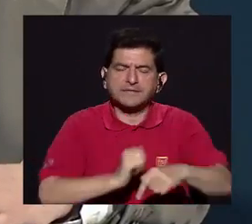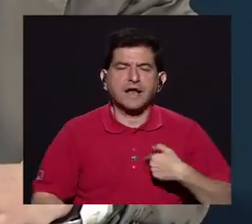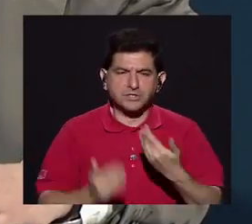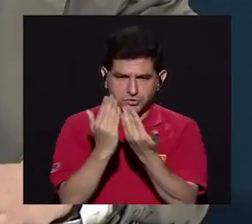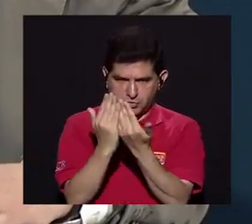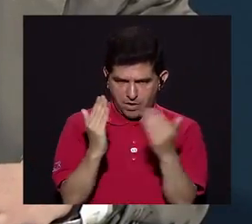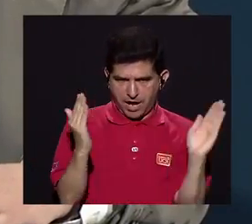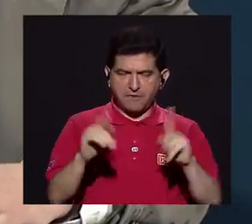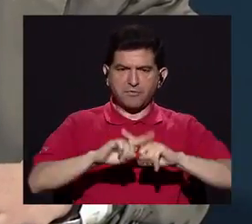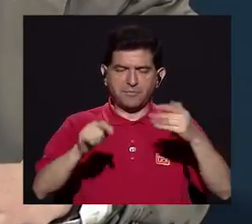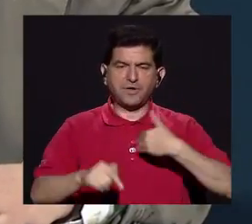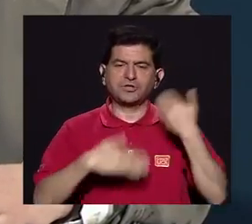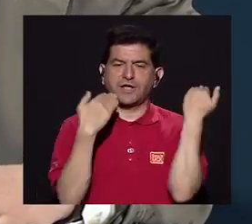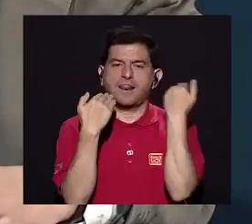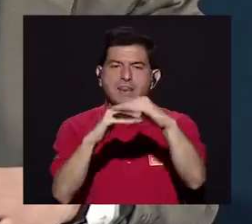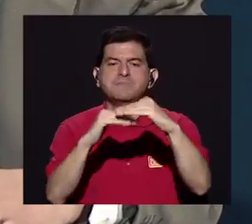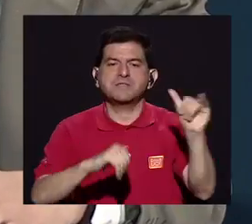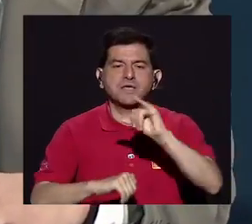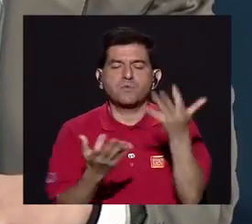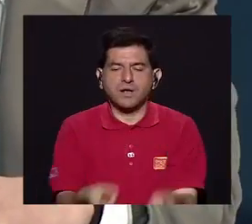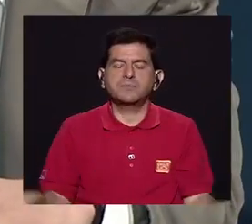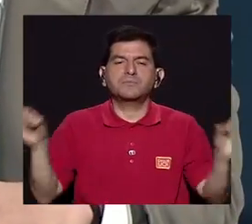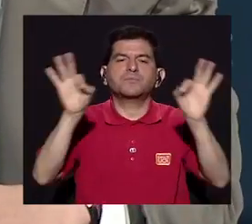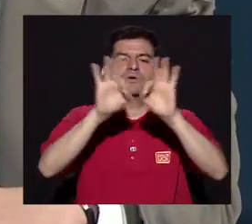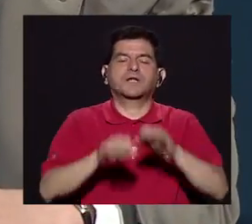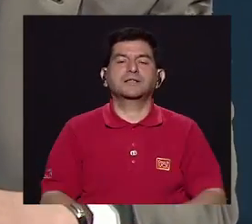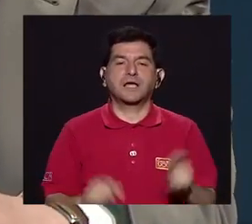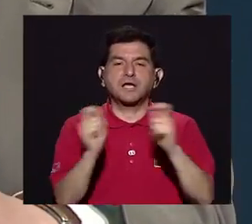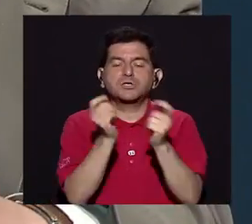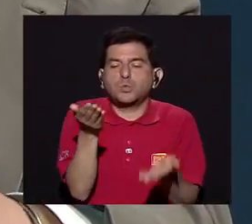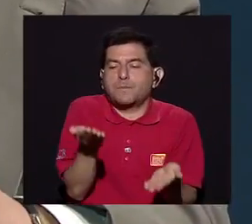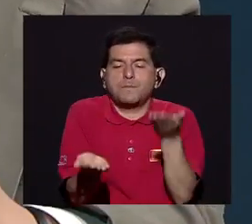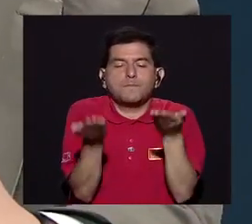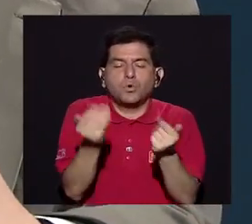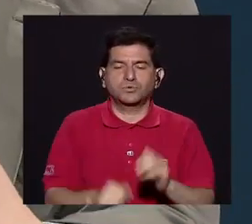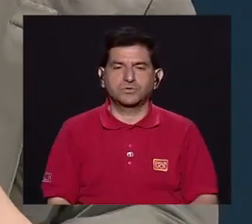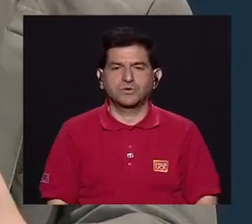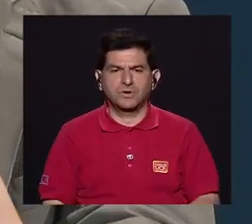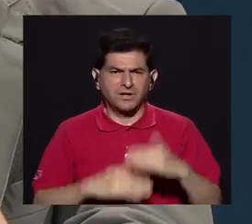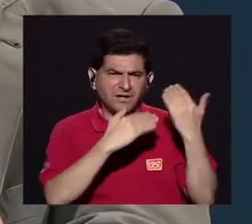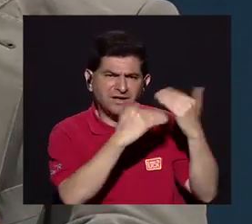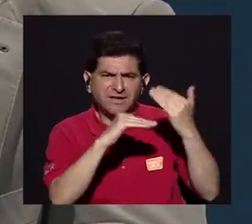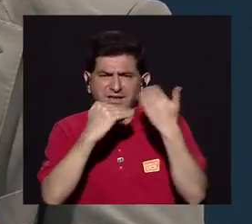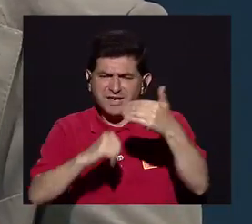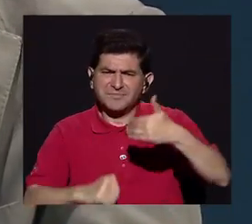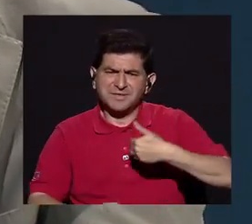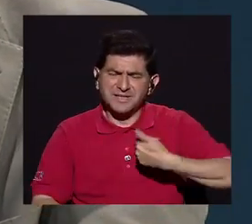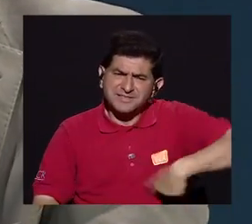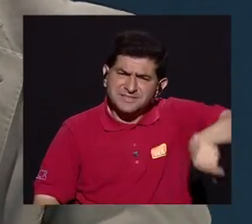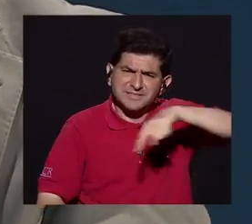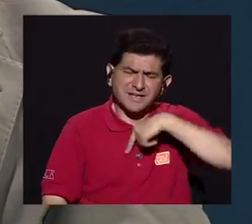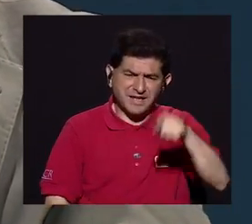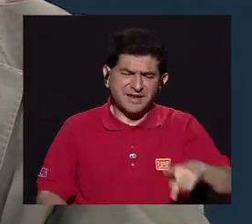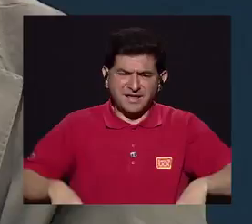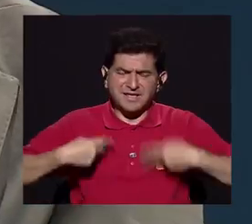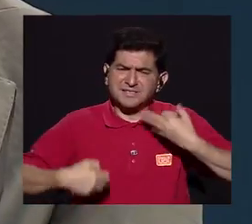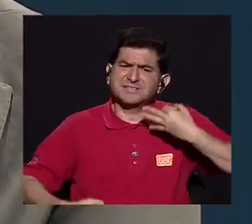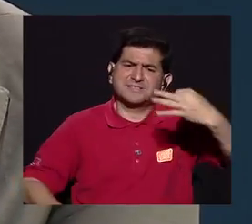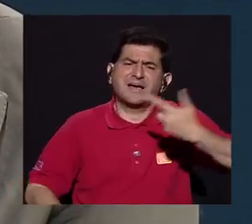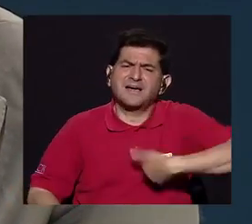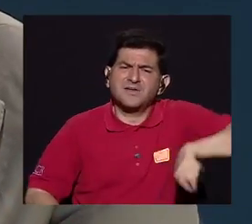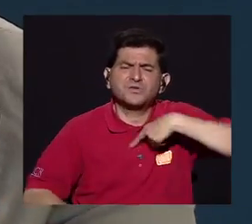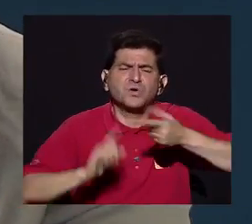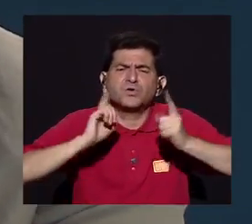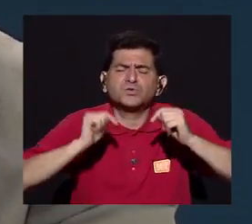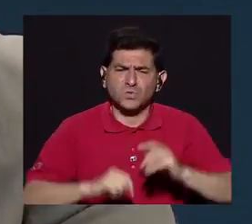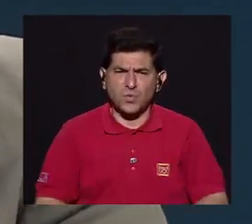abro, pero tengo mis límites, ¿no? También es importante llegar al punto de equilibrio. ¿Cuáles son los límites que deberíamos de tener en esa vida cotidiana